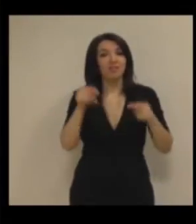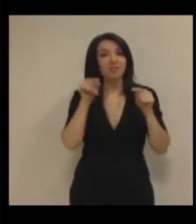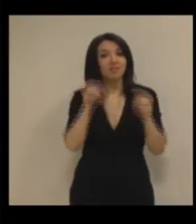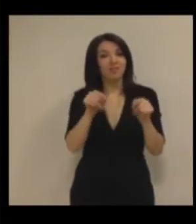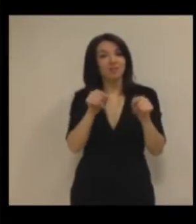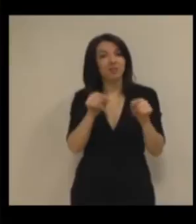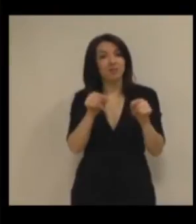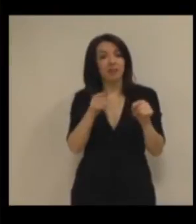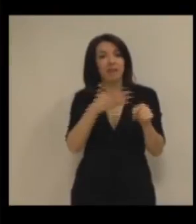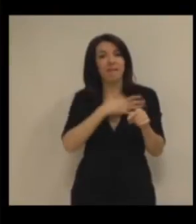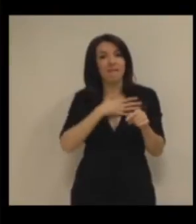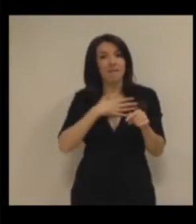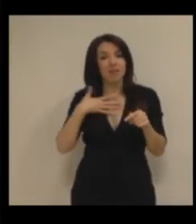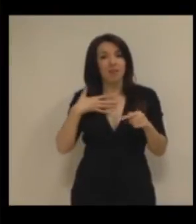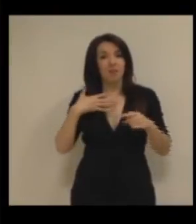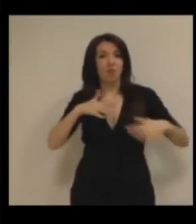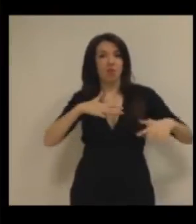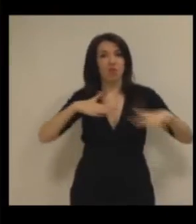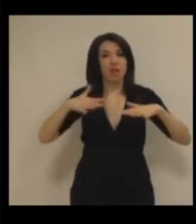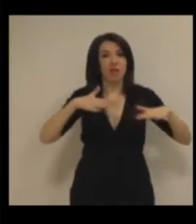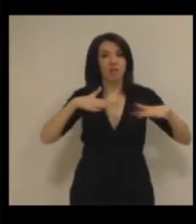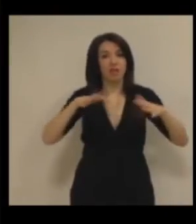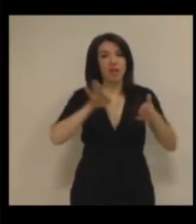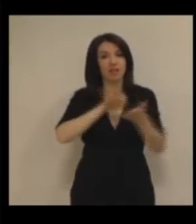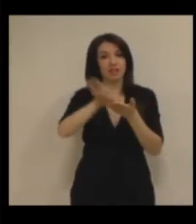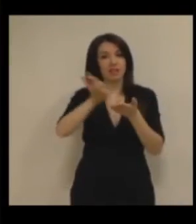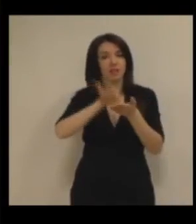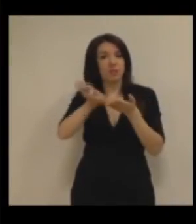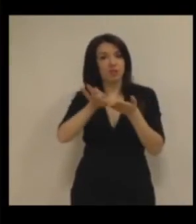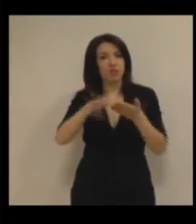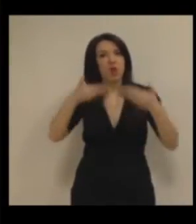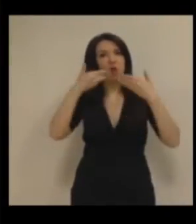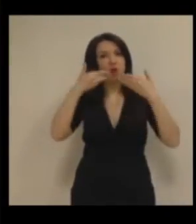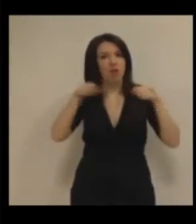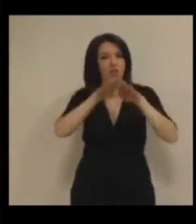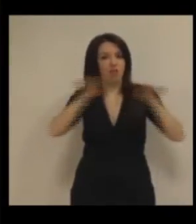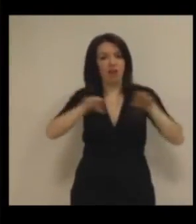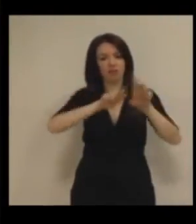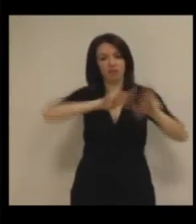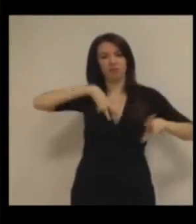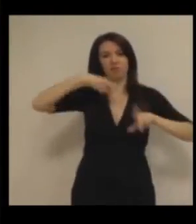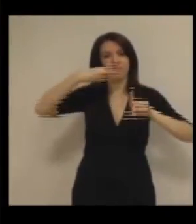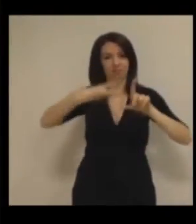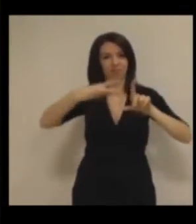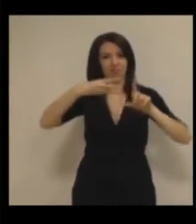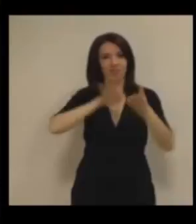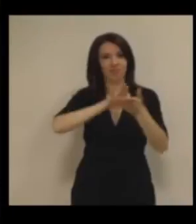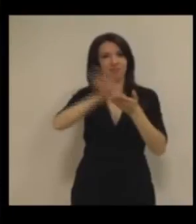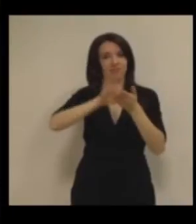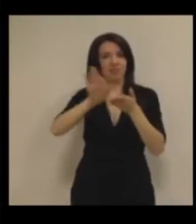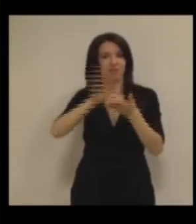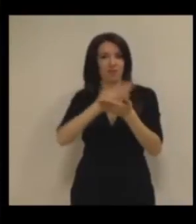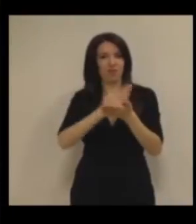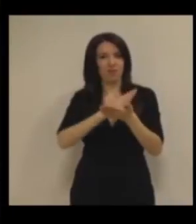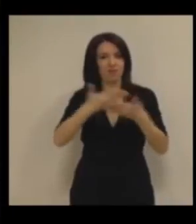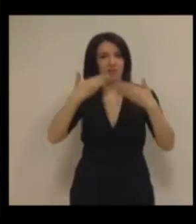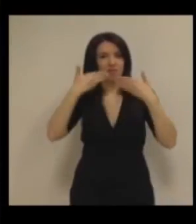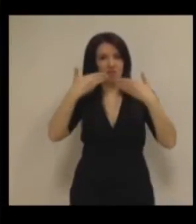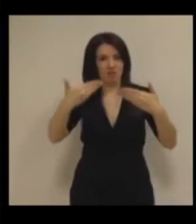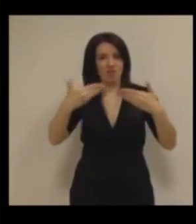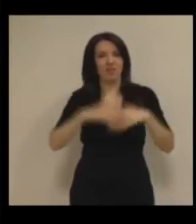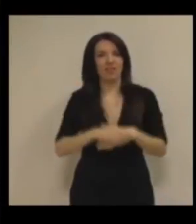sentido, queremos dinamizar los servicios a través de esta plataforma, de este servicio de intermediación.